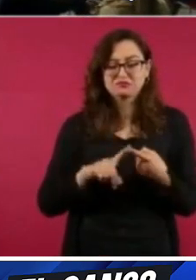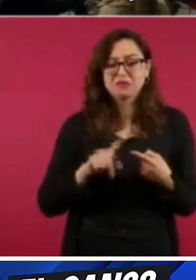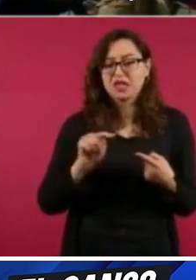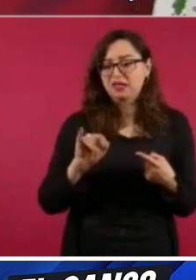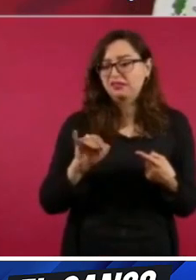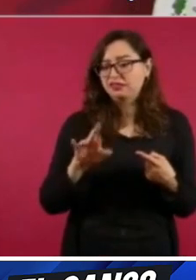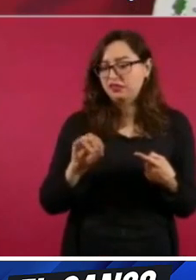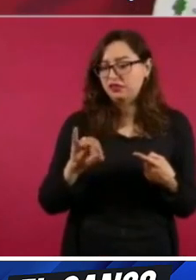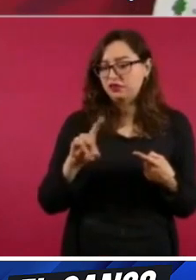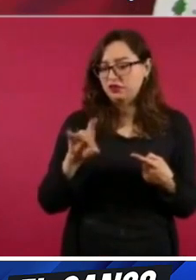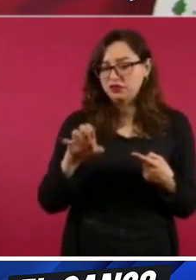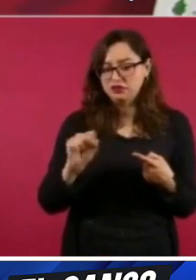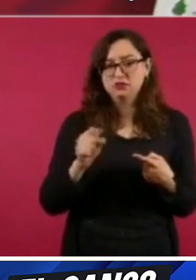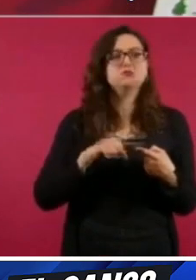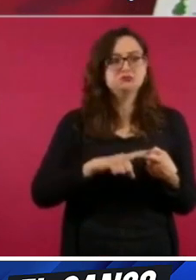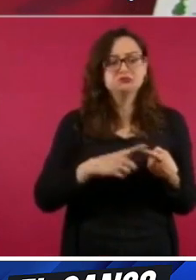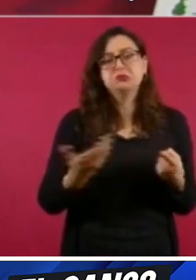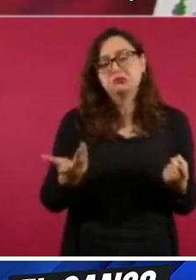pues pastillas